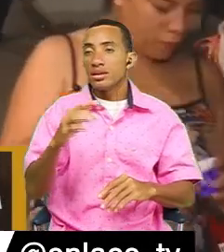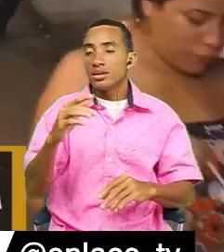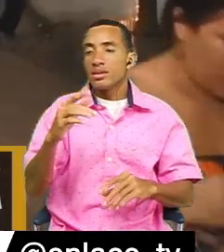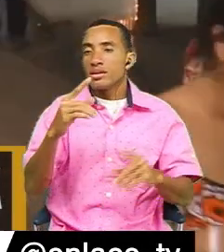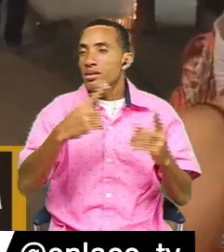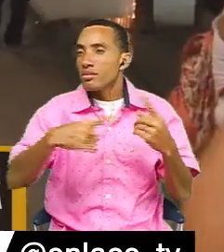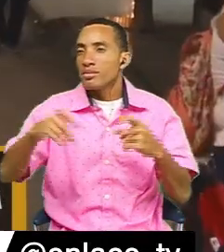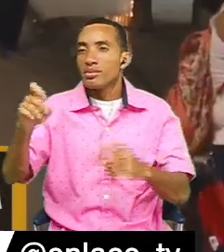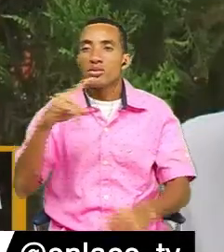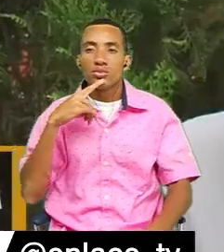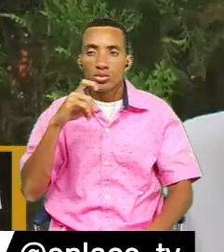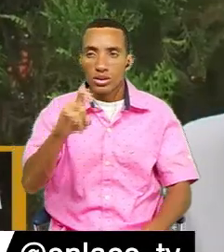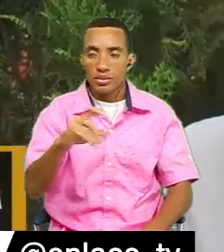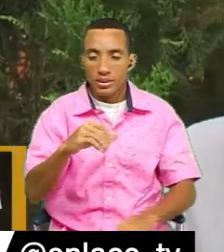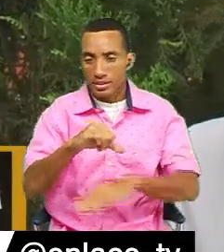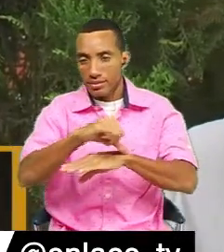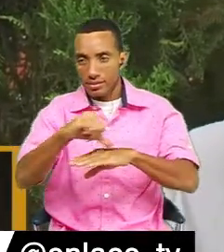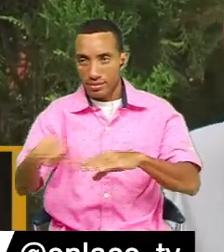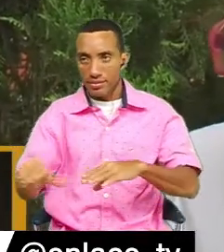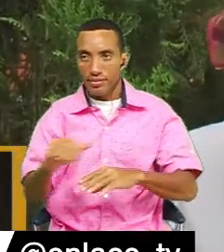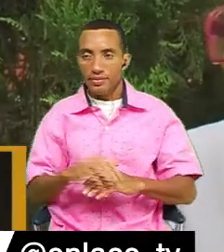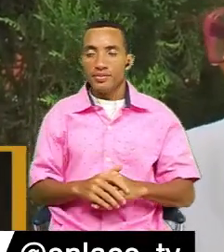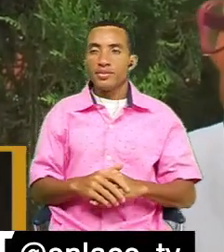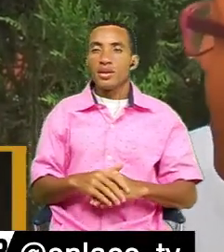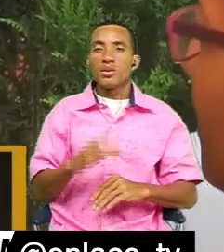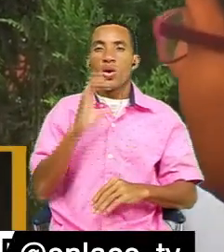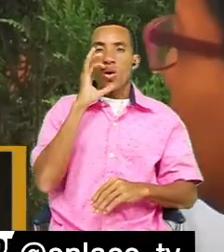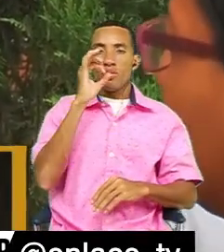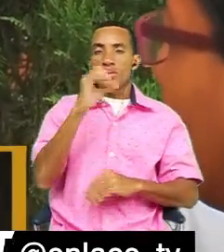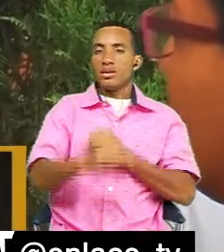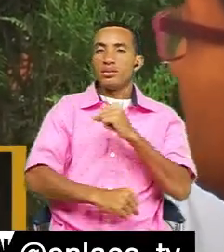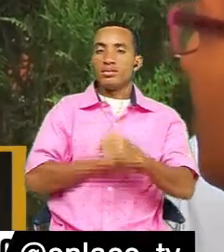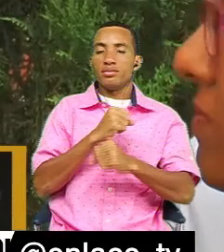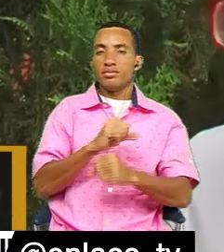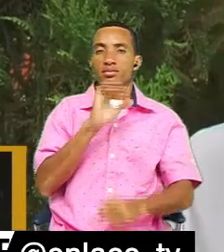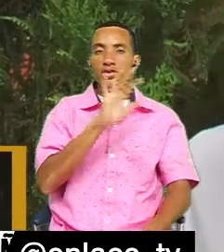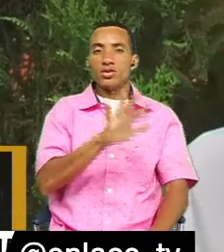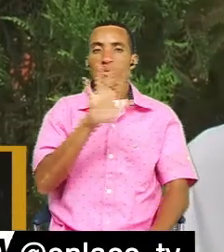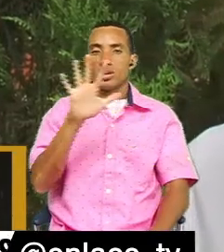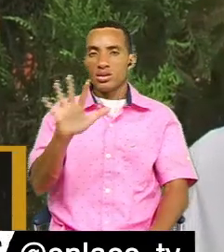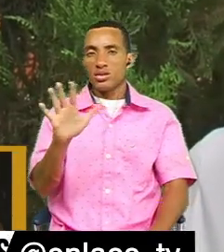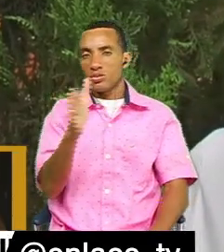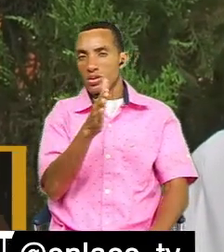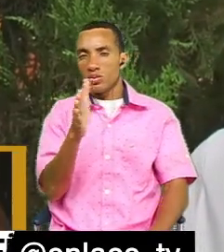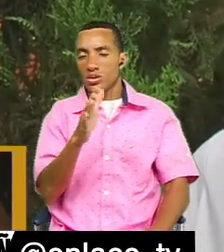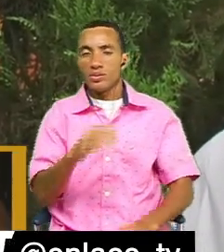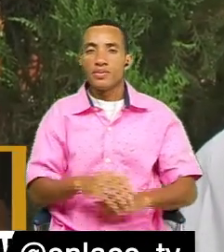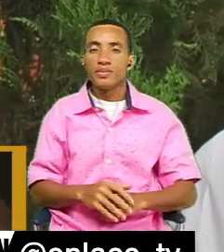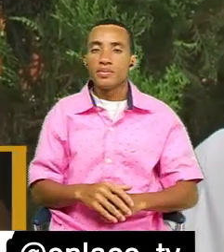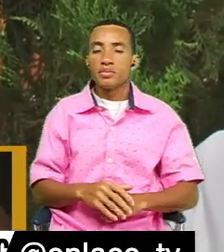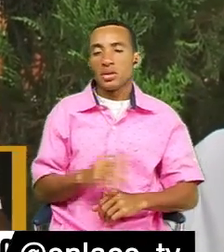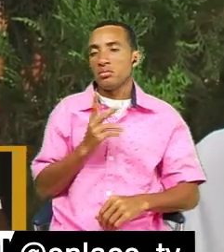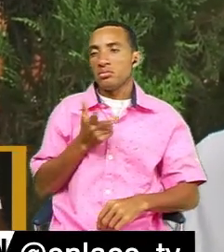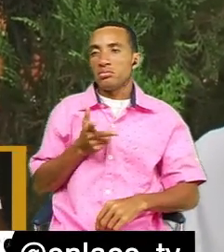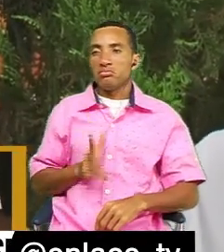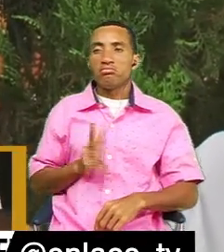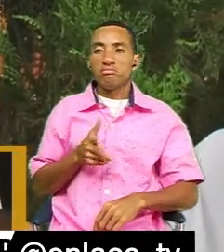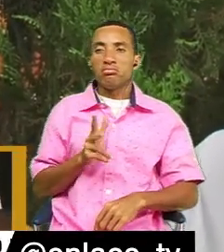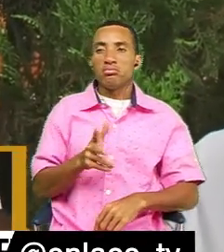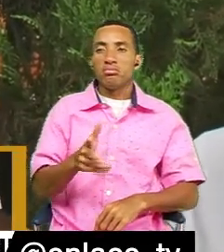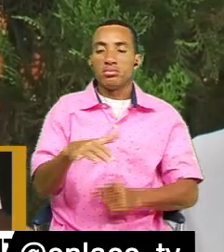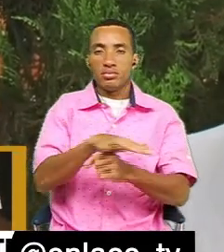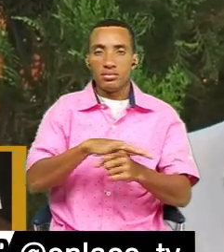su intervención. Mencionaba aproximadamente de 55 años, como se mencionó anteriormente. Esta persona se encontraba transitando por el sector del